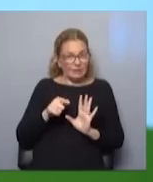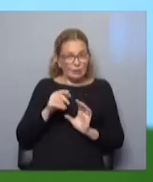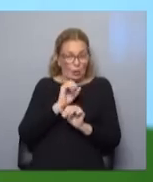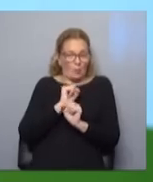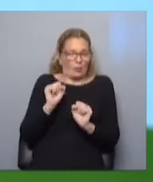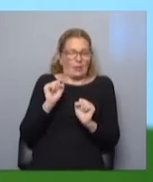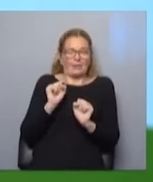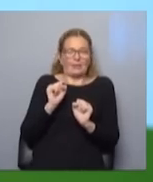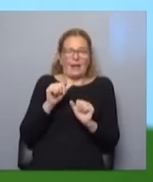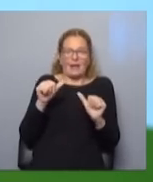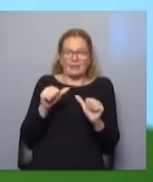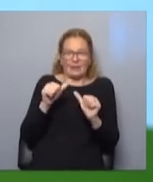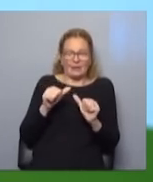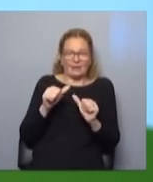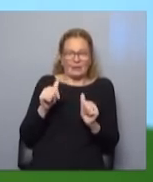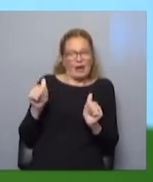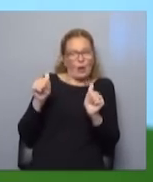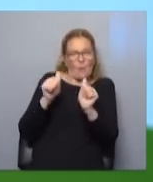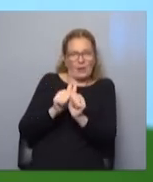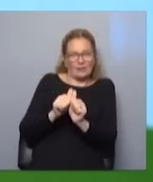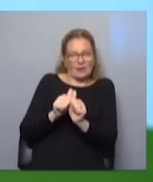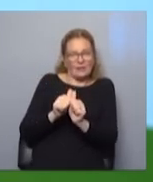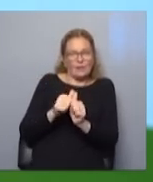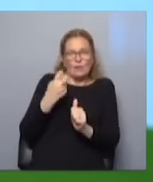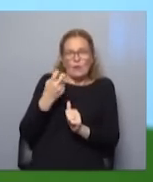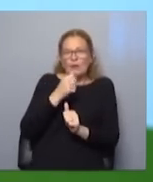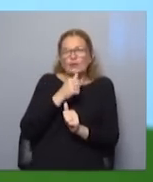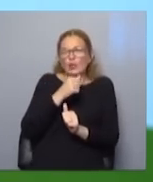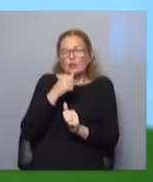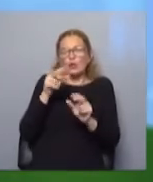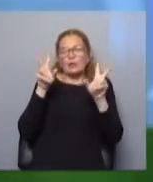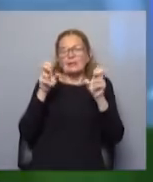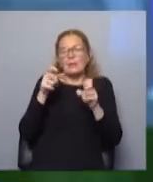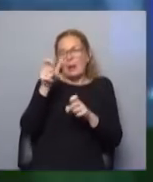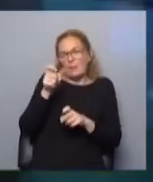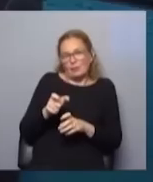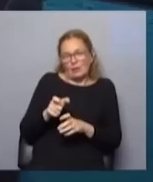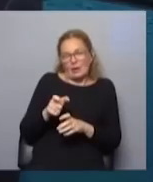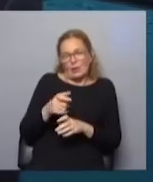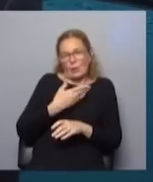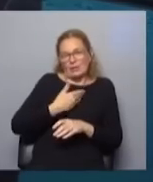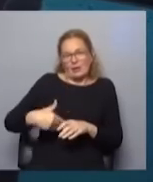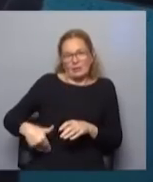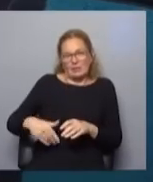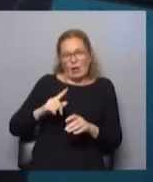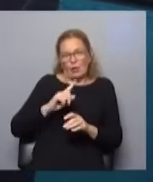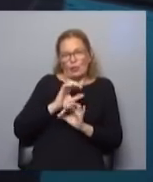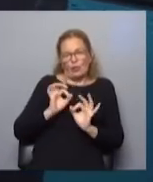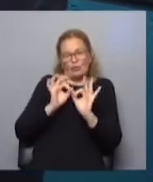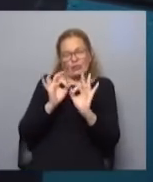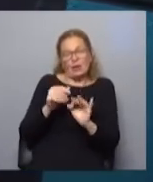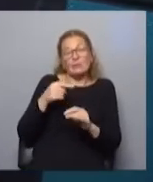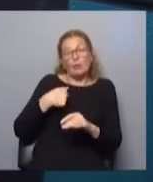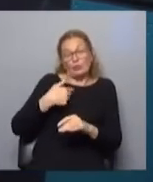podés hacer otra cosa que acompañar y tratar de resolver los temas de la gente y claro cuando el estado nacional no llega a tener que tú